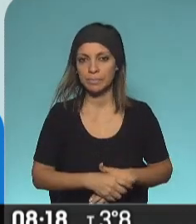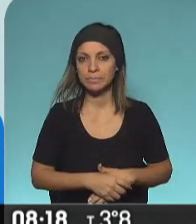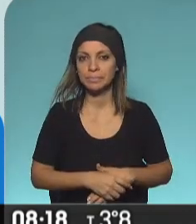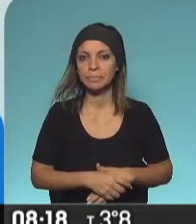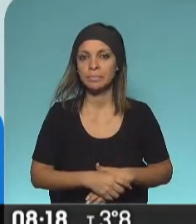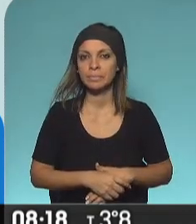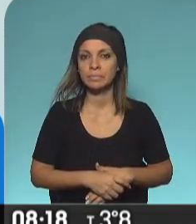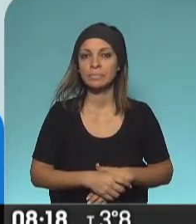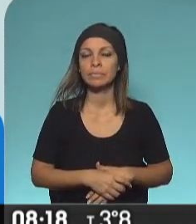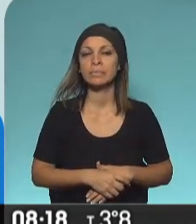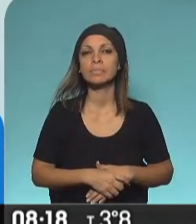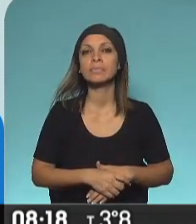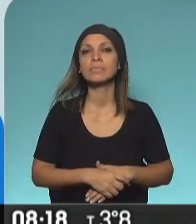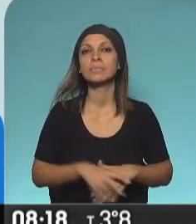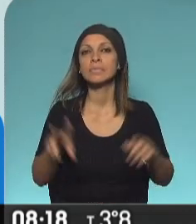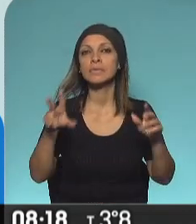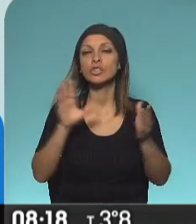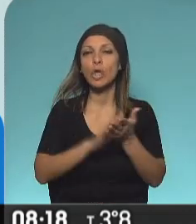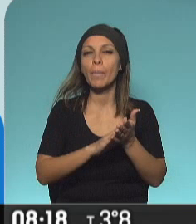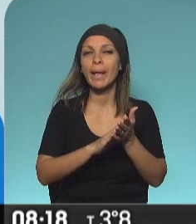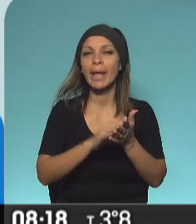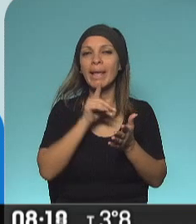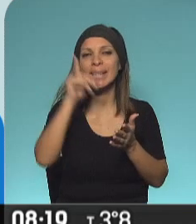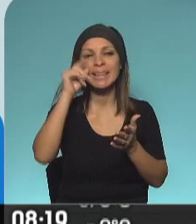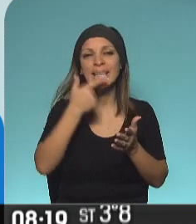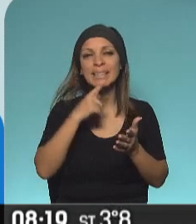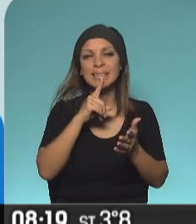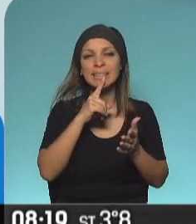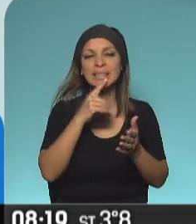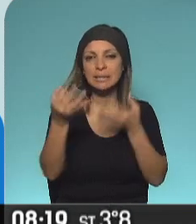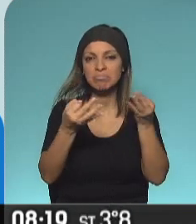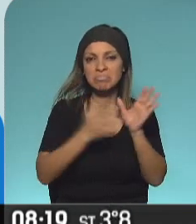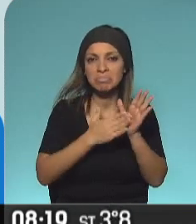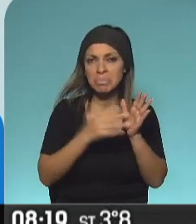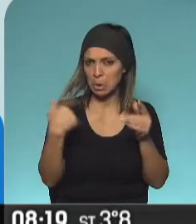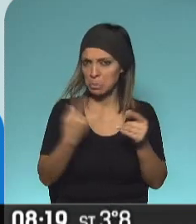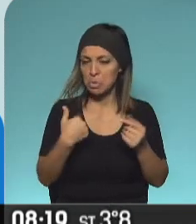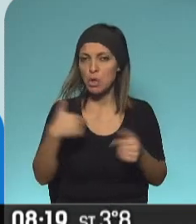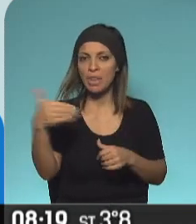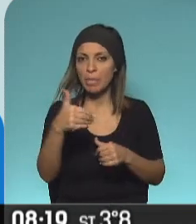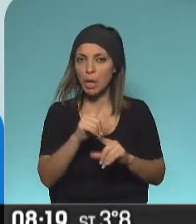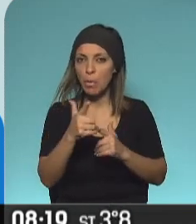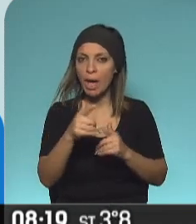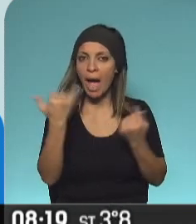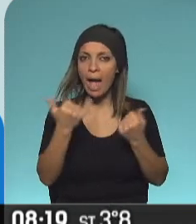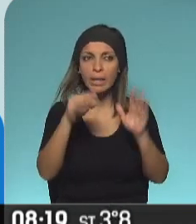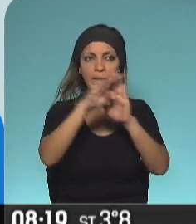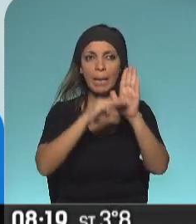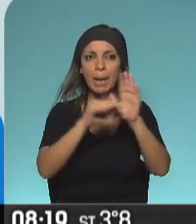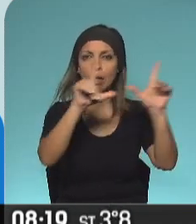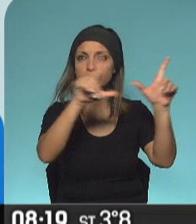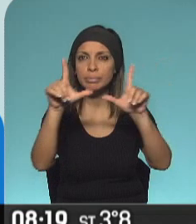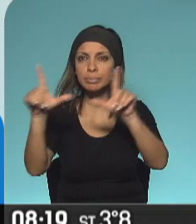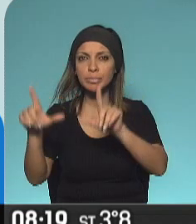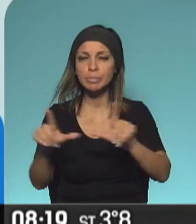Y después, el tema de los test. Nosotros no tenemos ese nivel de demora, tenemos un tablero con indicadores de cómo funciona la